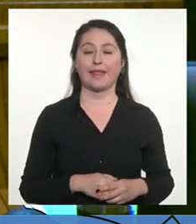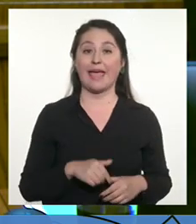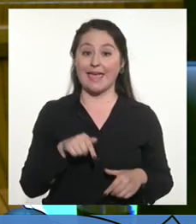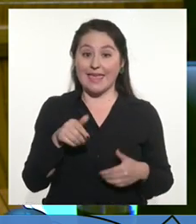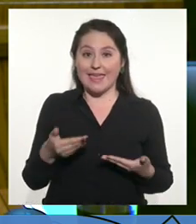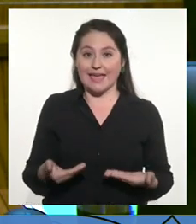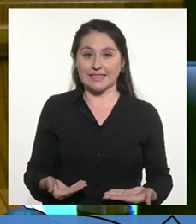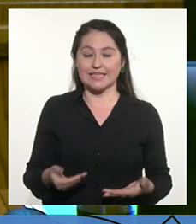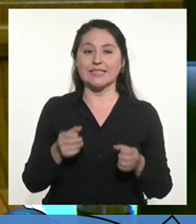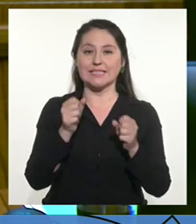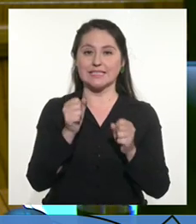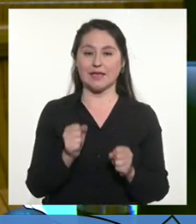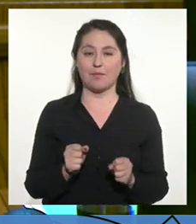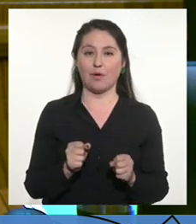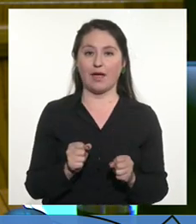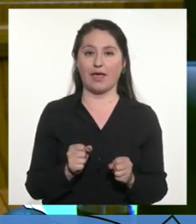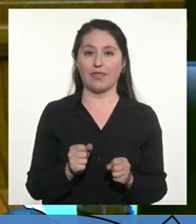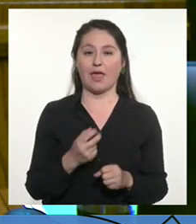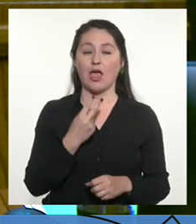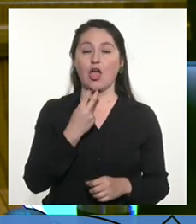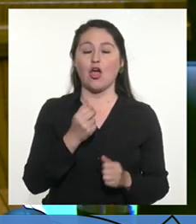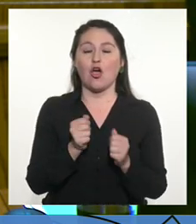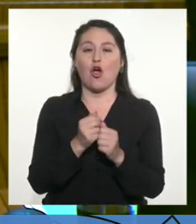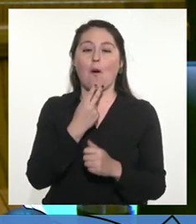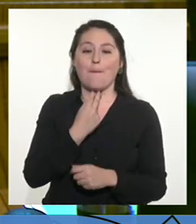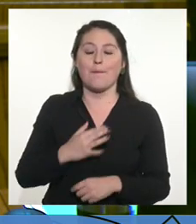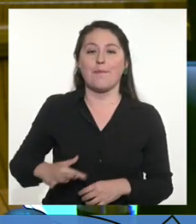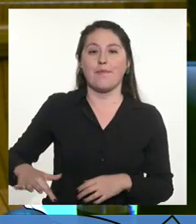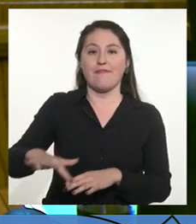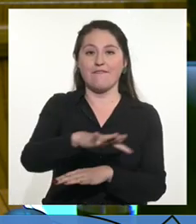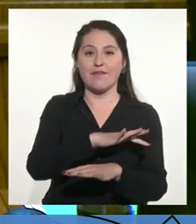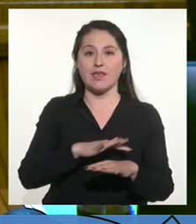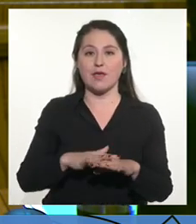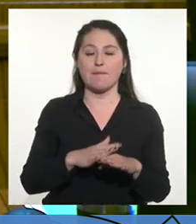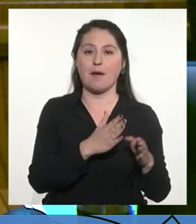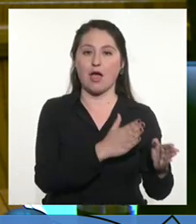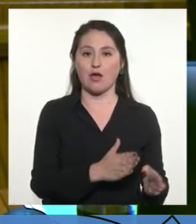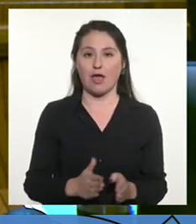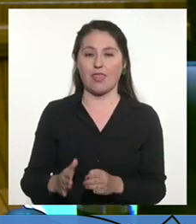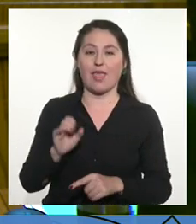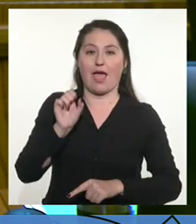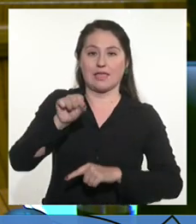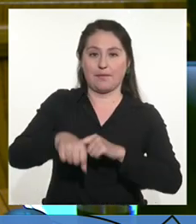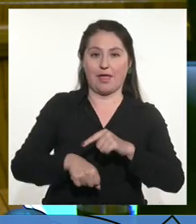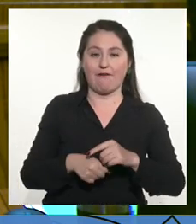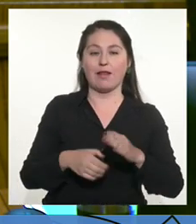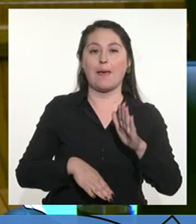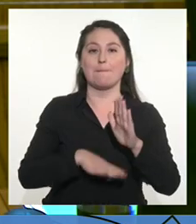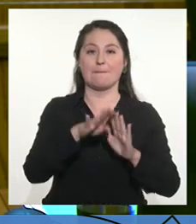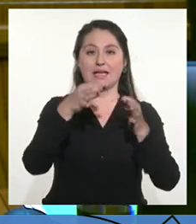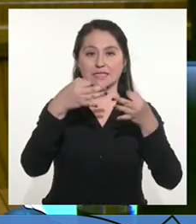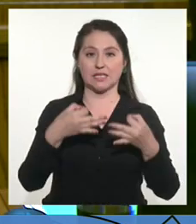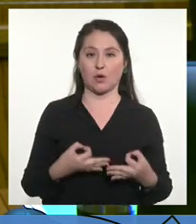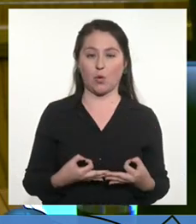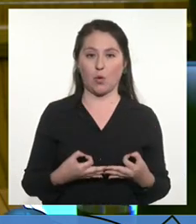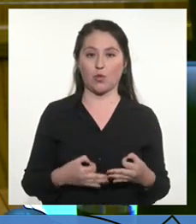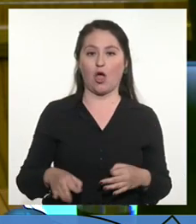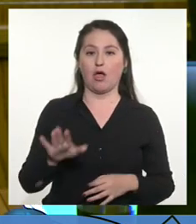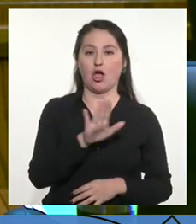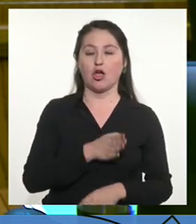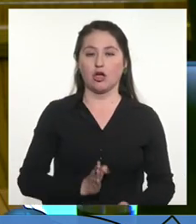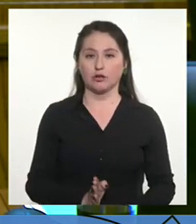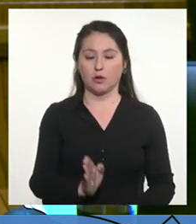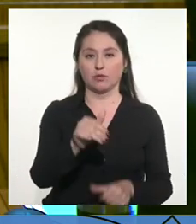a poder convivir con un ordenamiento jurídico que sea más estable más seguro sostenido en el tiempo